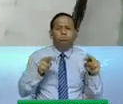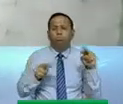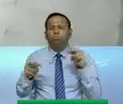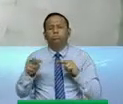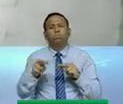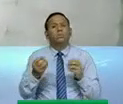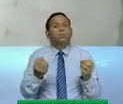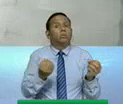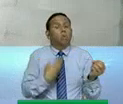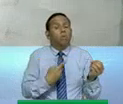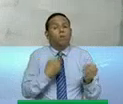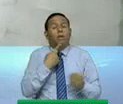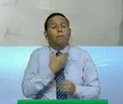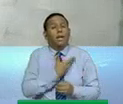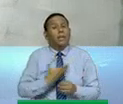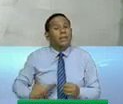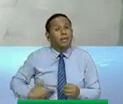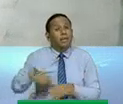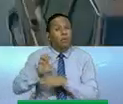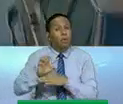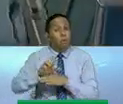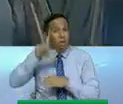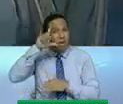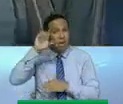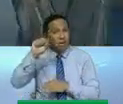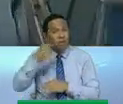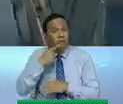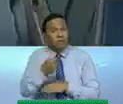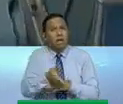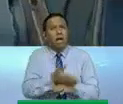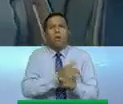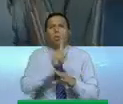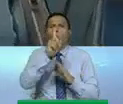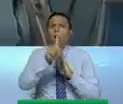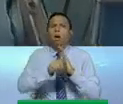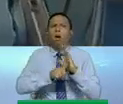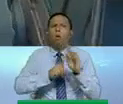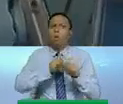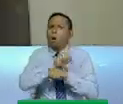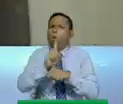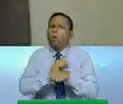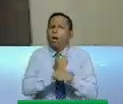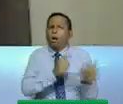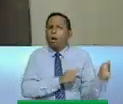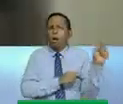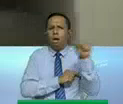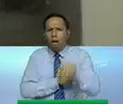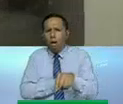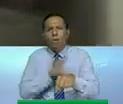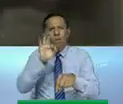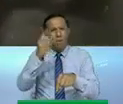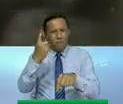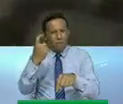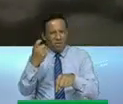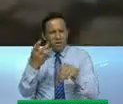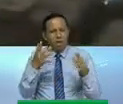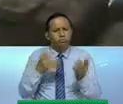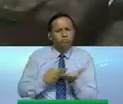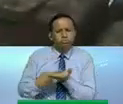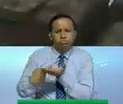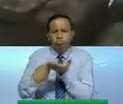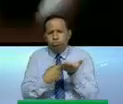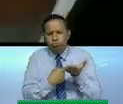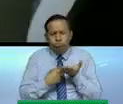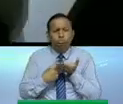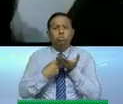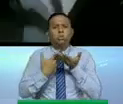el presidente de la República, Guillermo Lasso, que hasta hace una hora estaba aquí precisamente en el ECU 911 reunido con